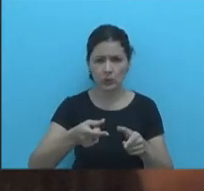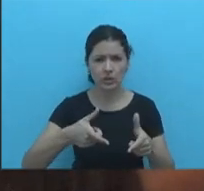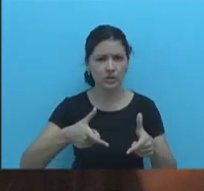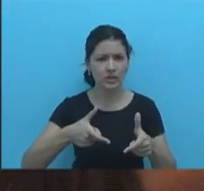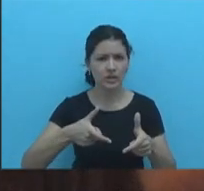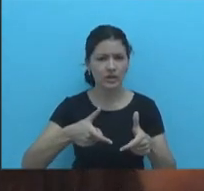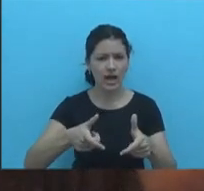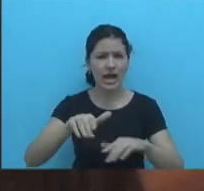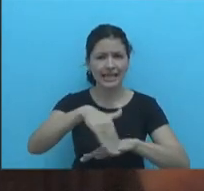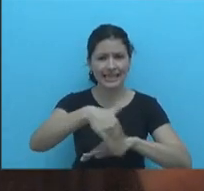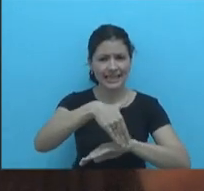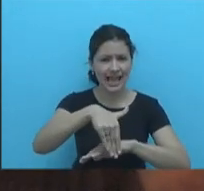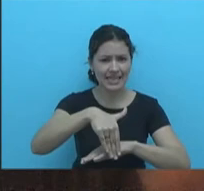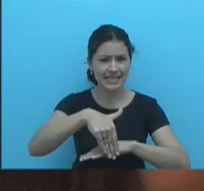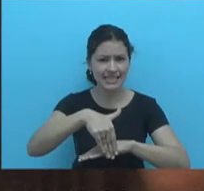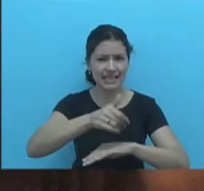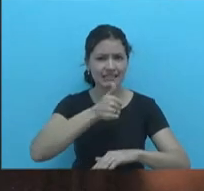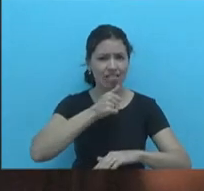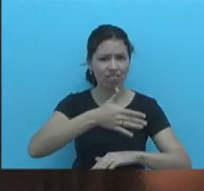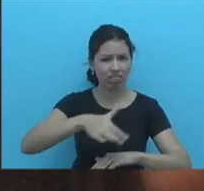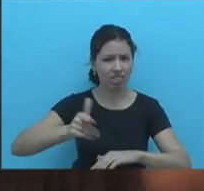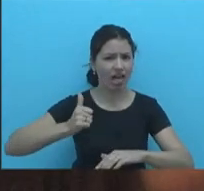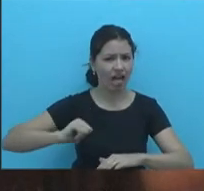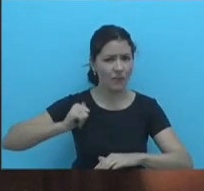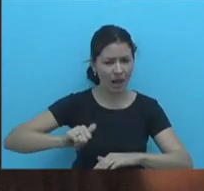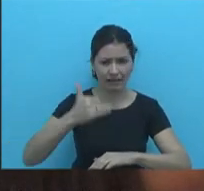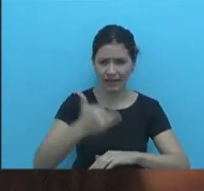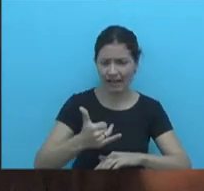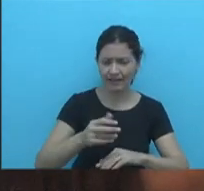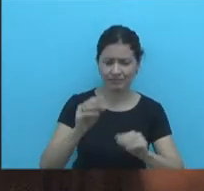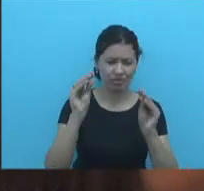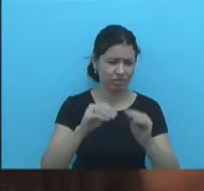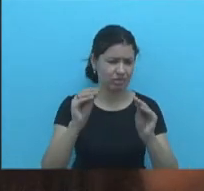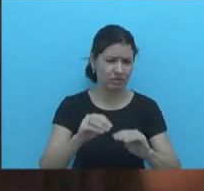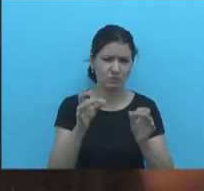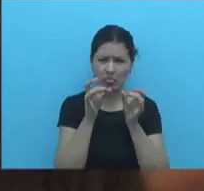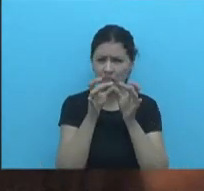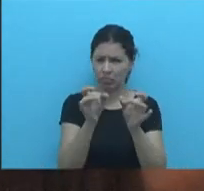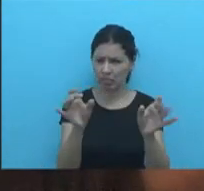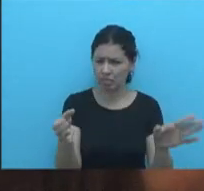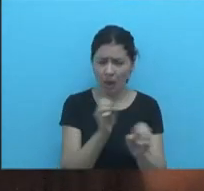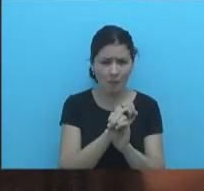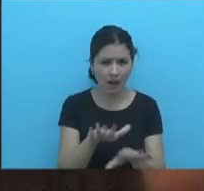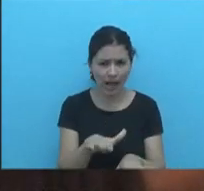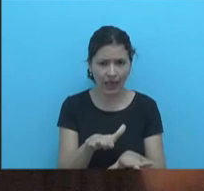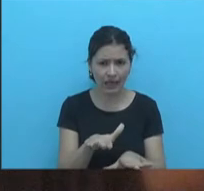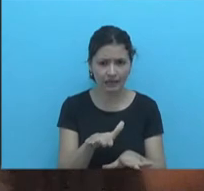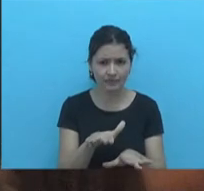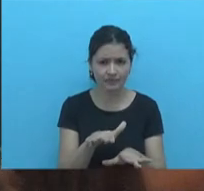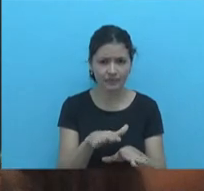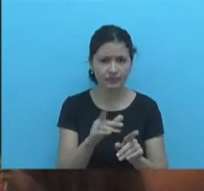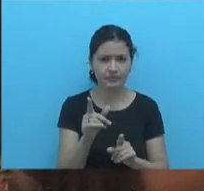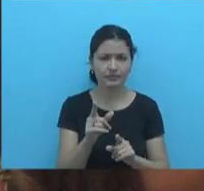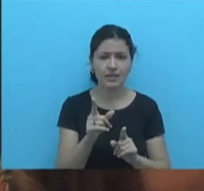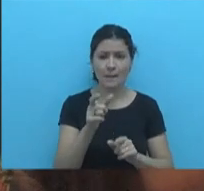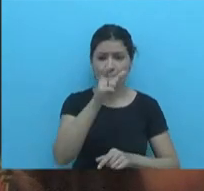abierto en las calles de los barrios, los cuales traen consecuencias de diferentes tipos y gravedad, y ya sea para las personas que habitan